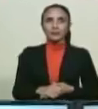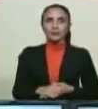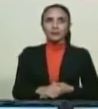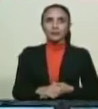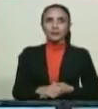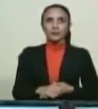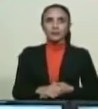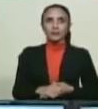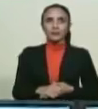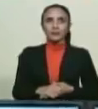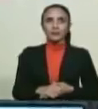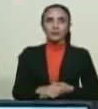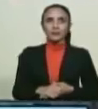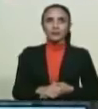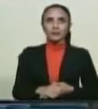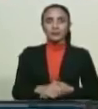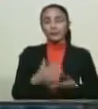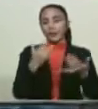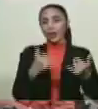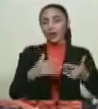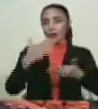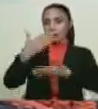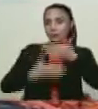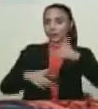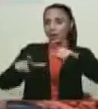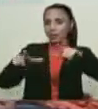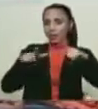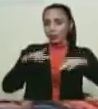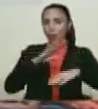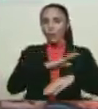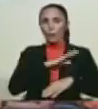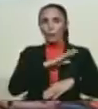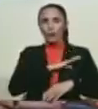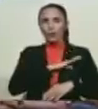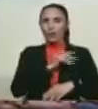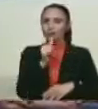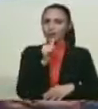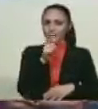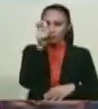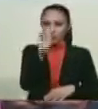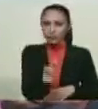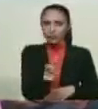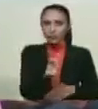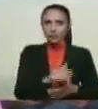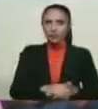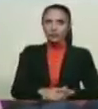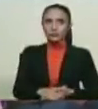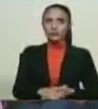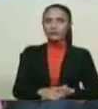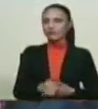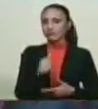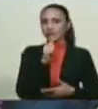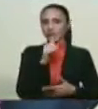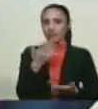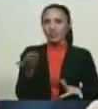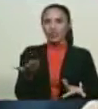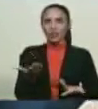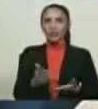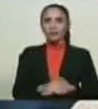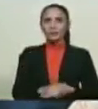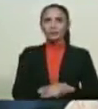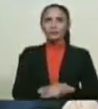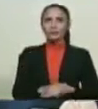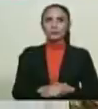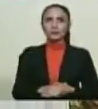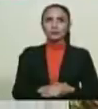Ahora vamos a proceder a entregar el título de pertenencia socialista y agraria y carta de registro